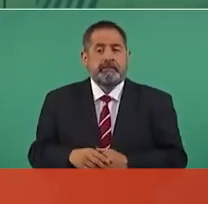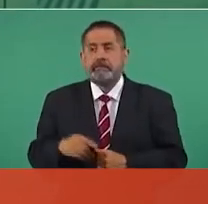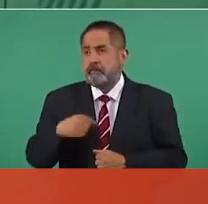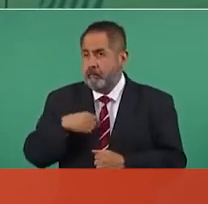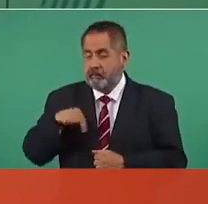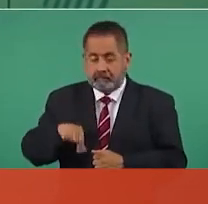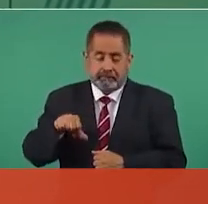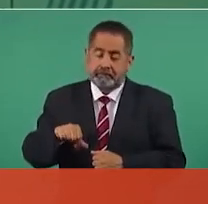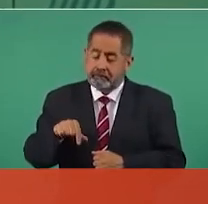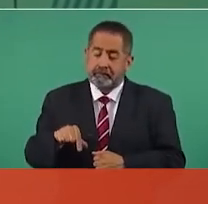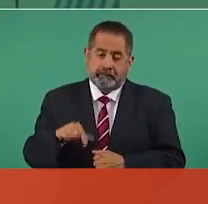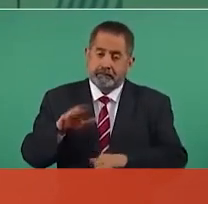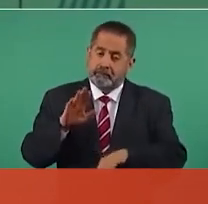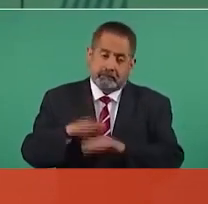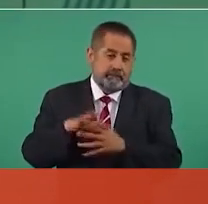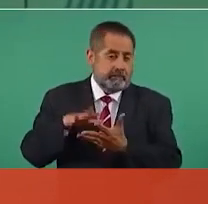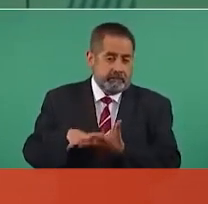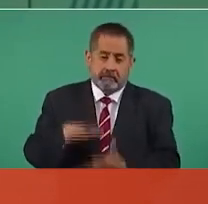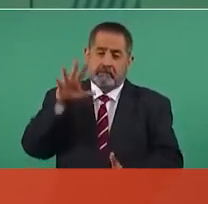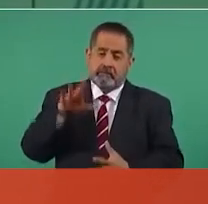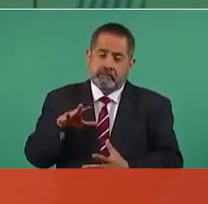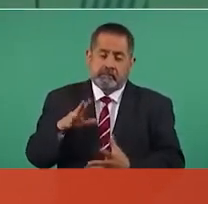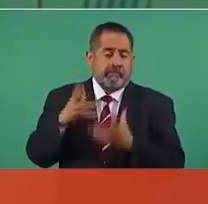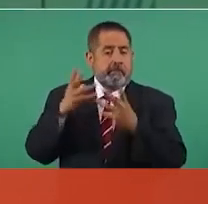hay más